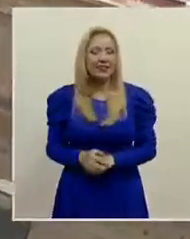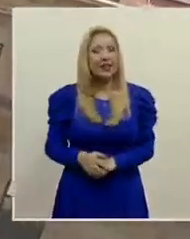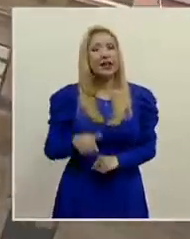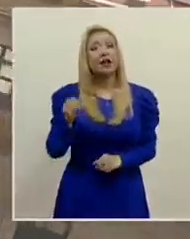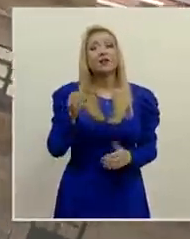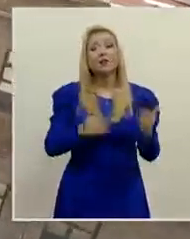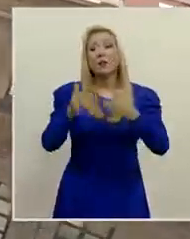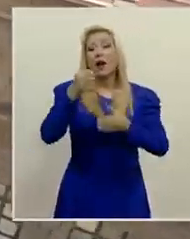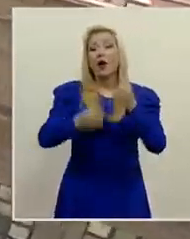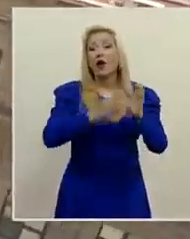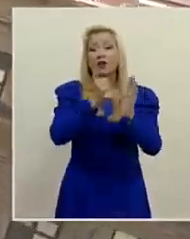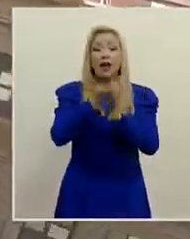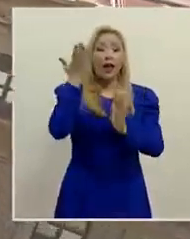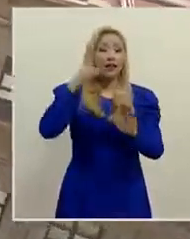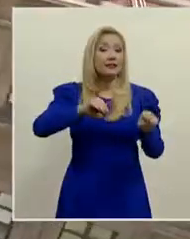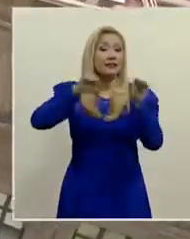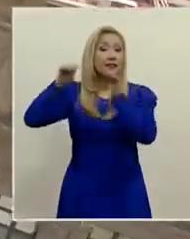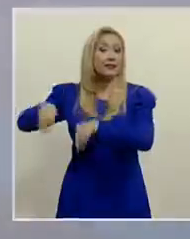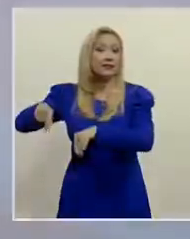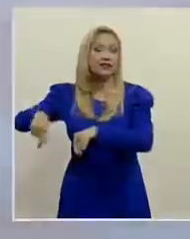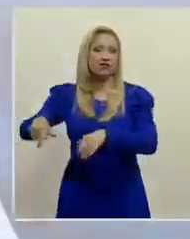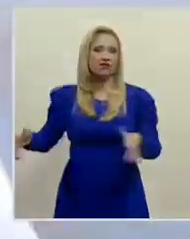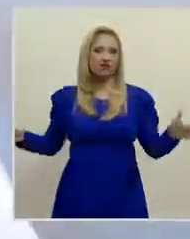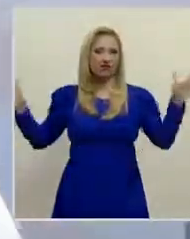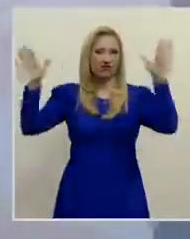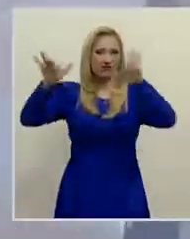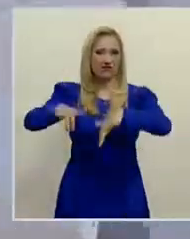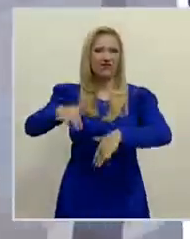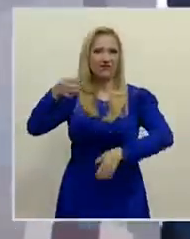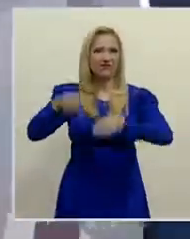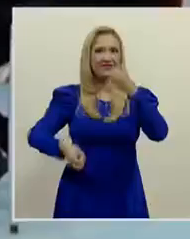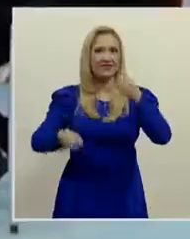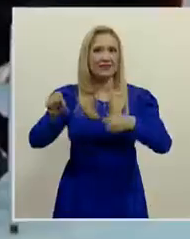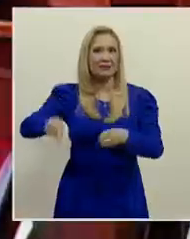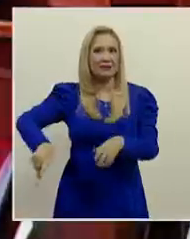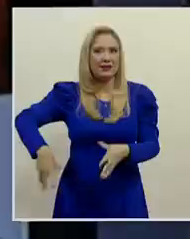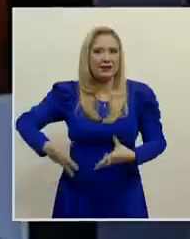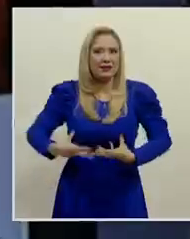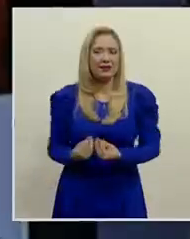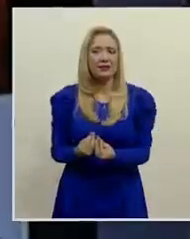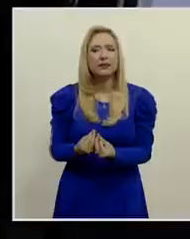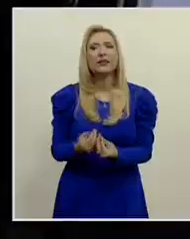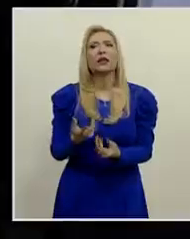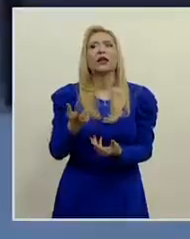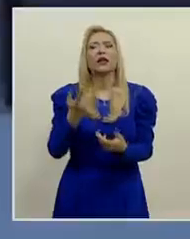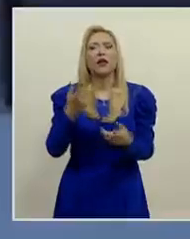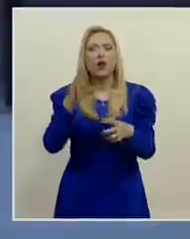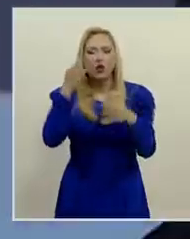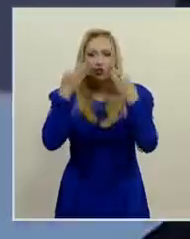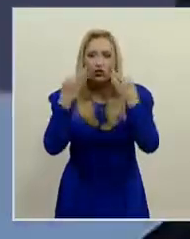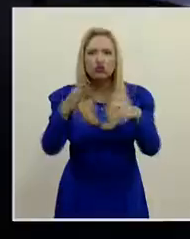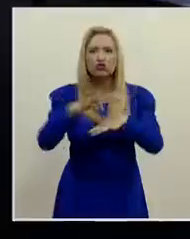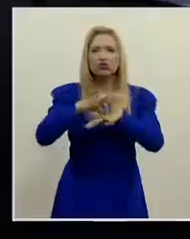Corte, el canal judicial sumó a su programación noticiarios en vivo, programas de análisis y documentales.